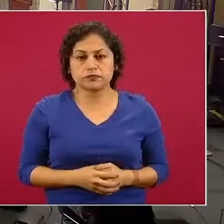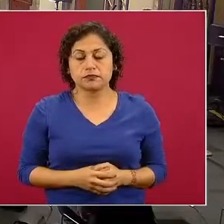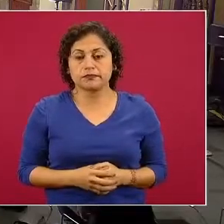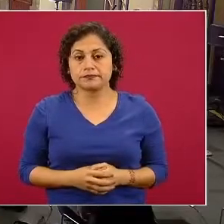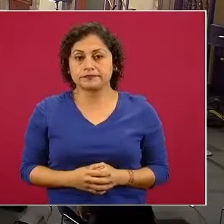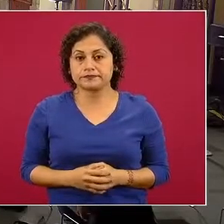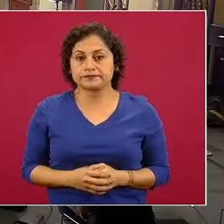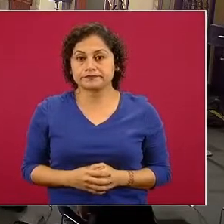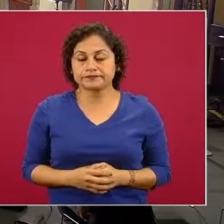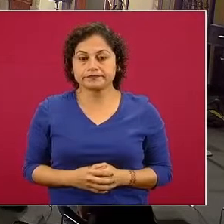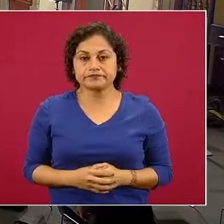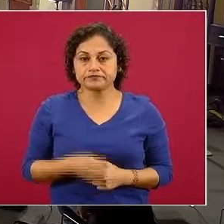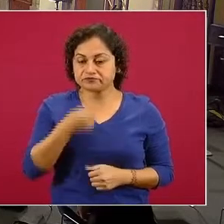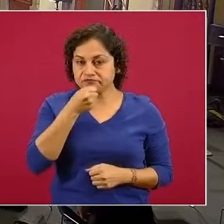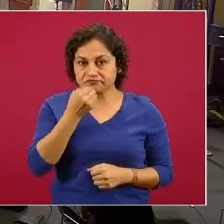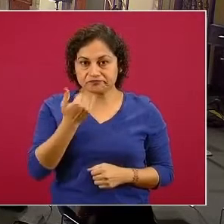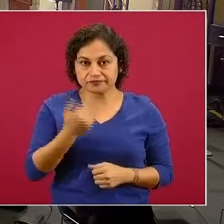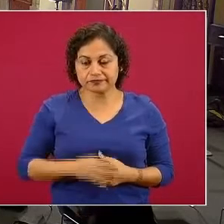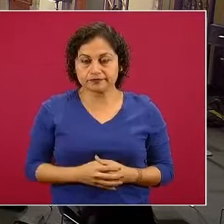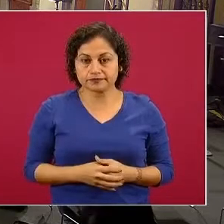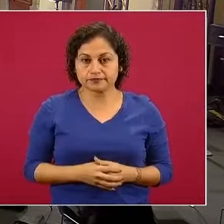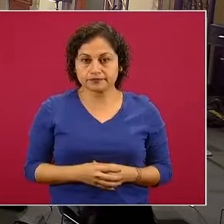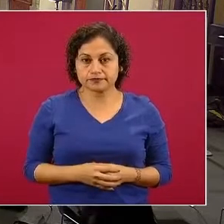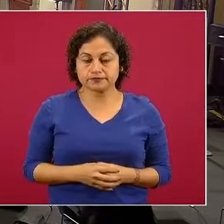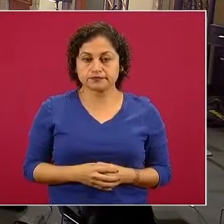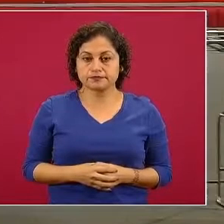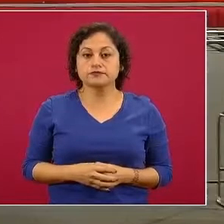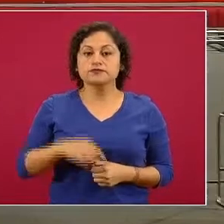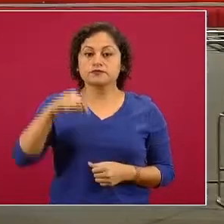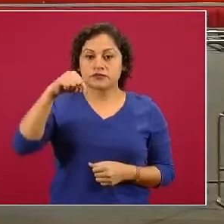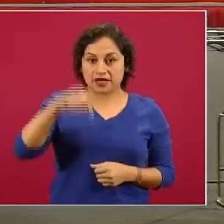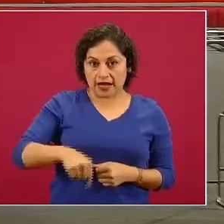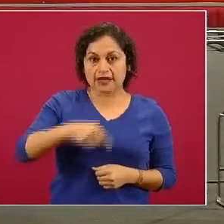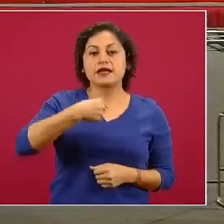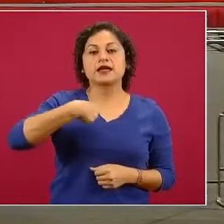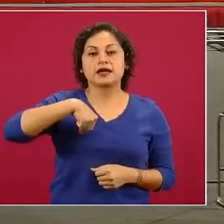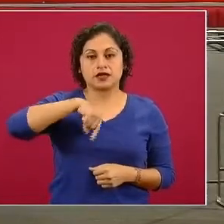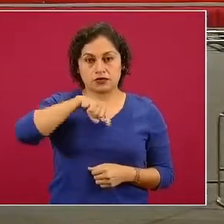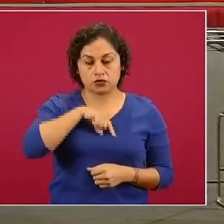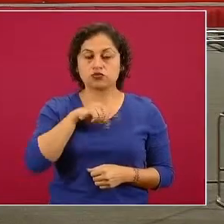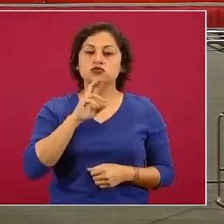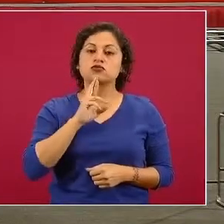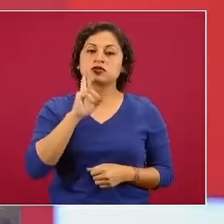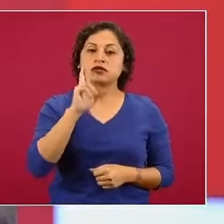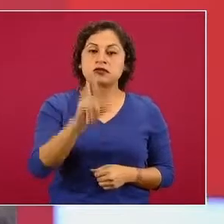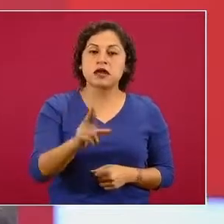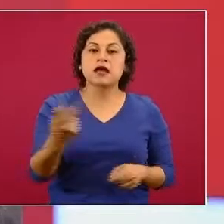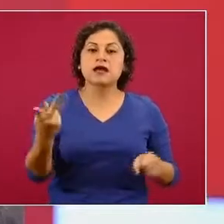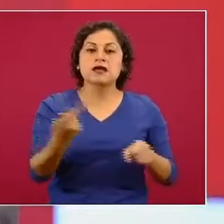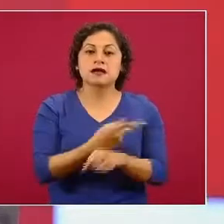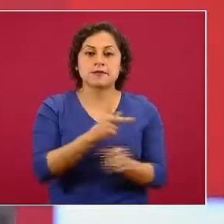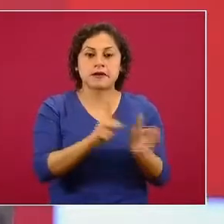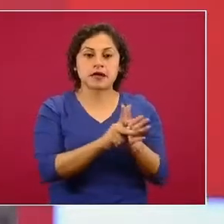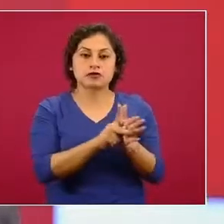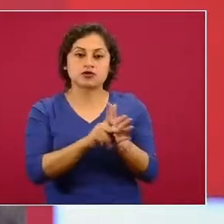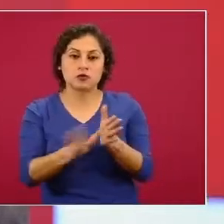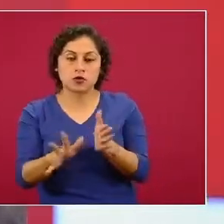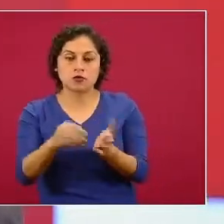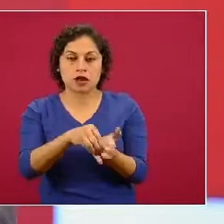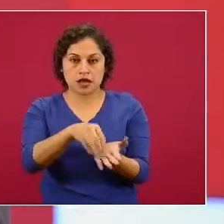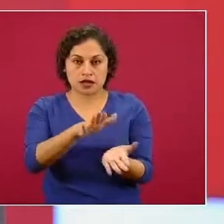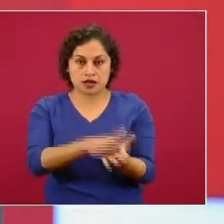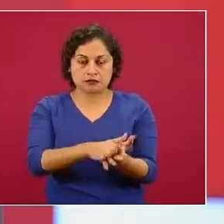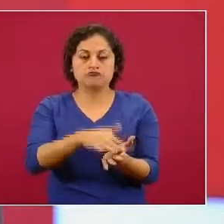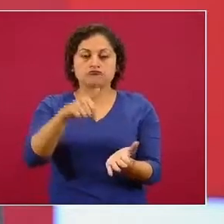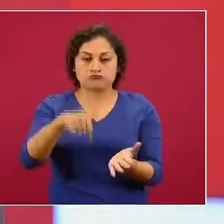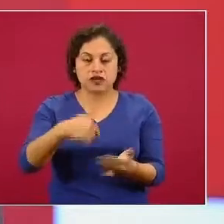La advertencia. Lo que comentamos aquí, a una pregunta directa sobre una publicación que se hizo en Lancet, es que es un elemento que vale